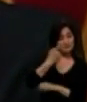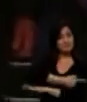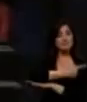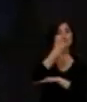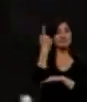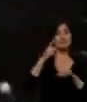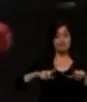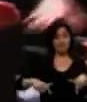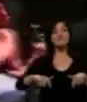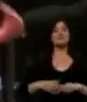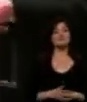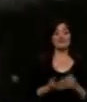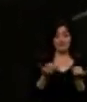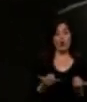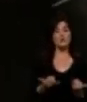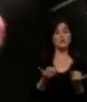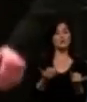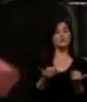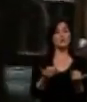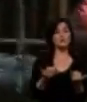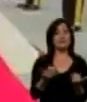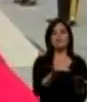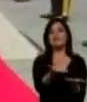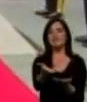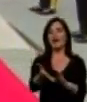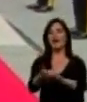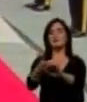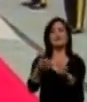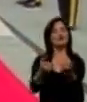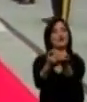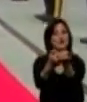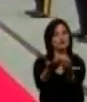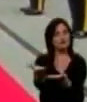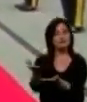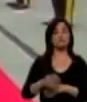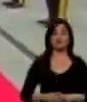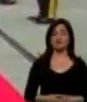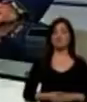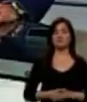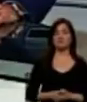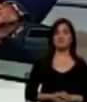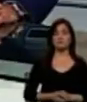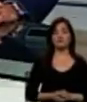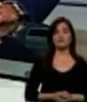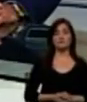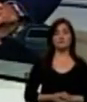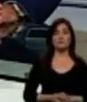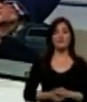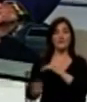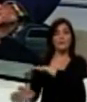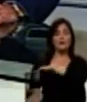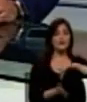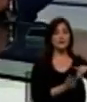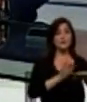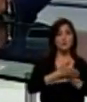mandatario Lenín Moreno, que hoy extendió la mano. En Quito, Fausto Yepes, 24 horas. Bueno, y después